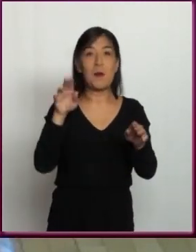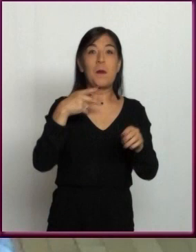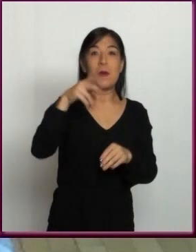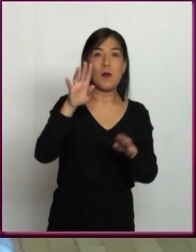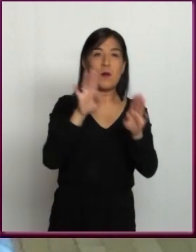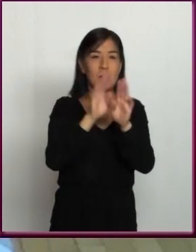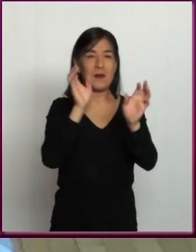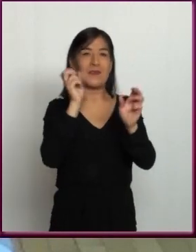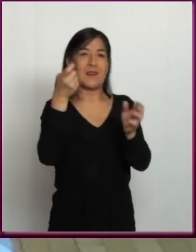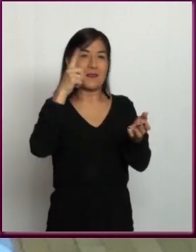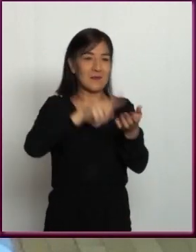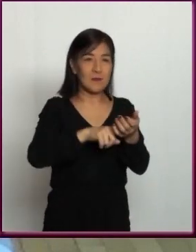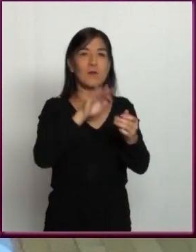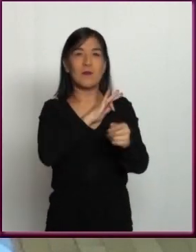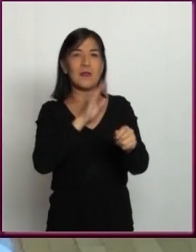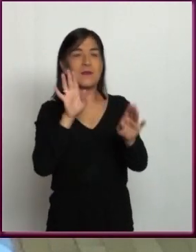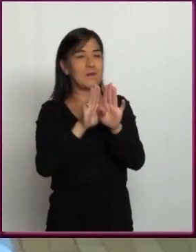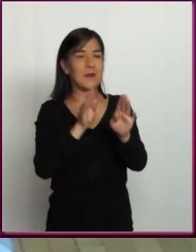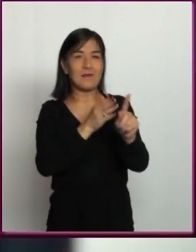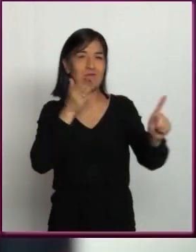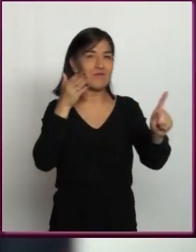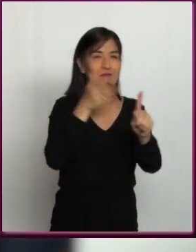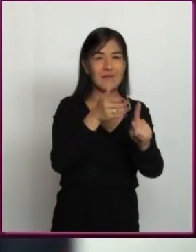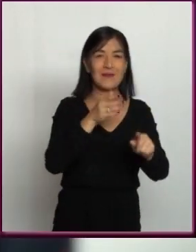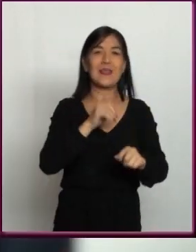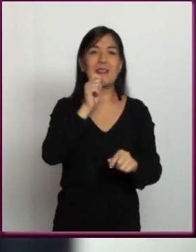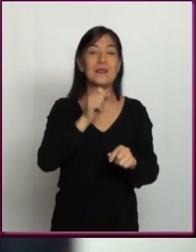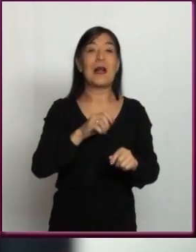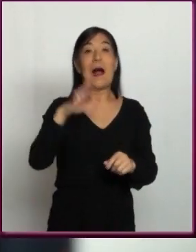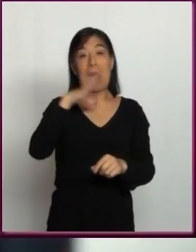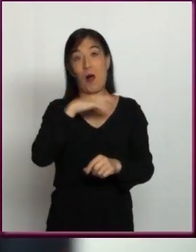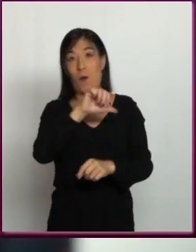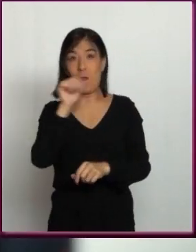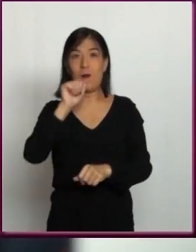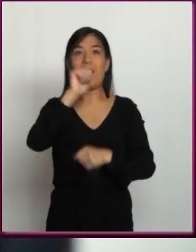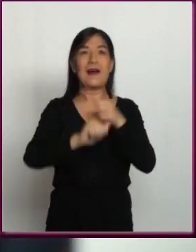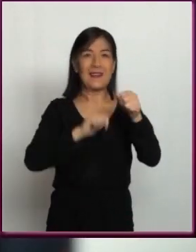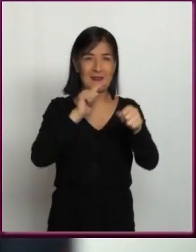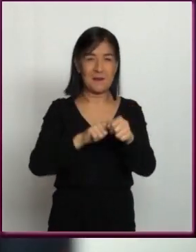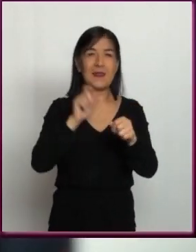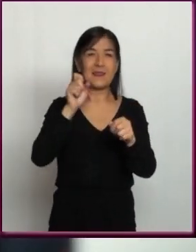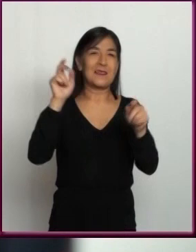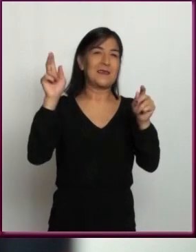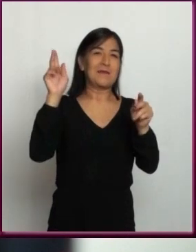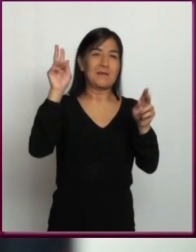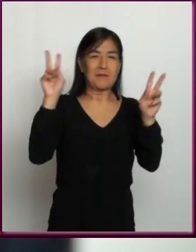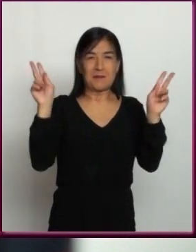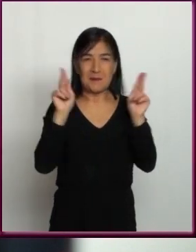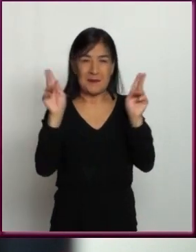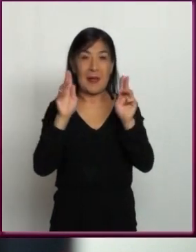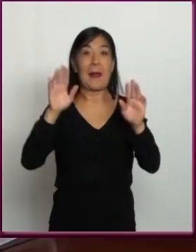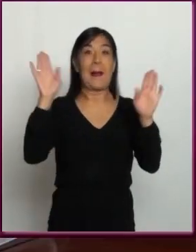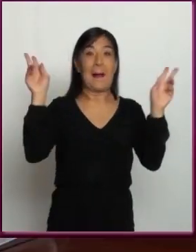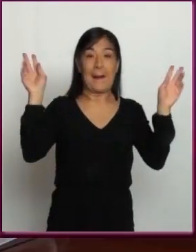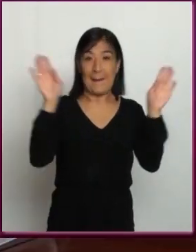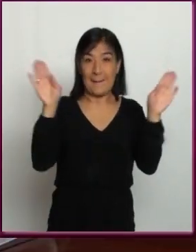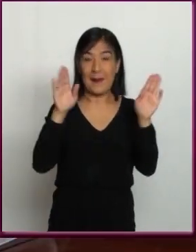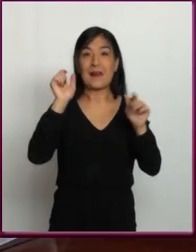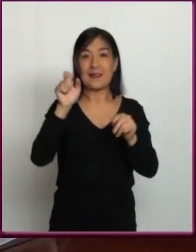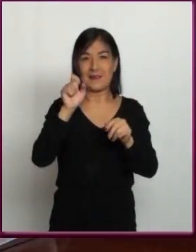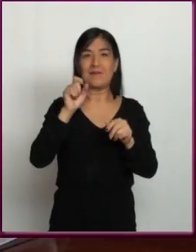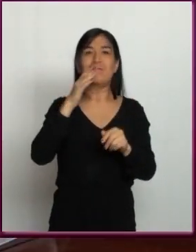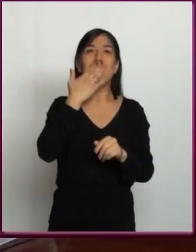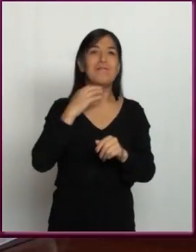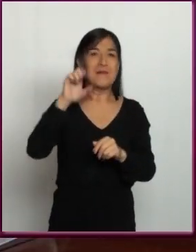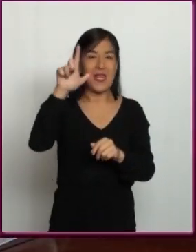maneras de determinar distancias muy buenas. Hay insectos que pueden ver en ultravioleta, por ejemplo las abejas, cosa que tú